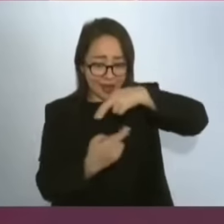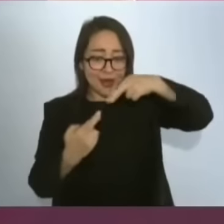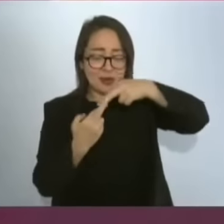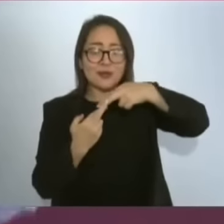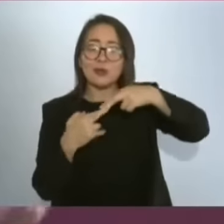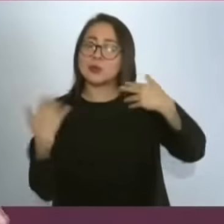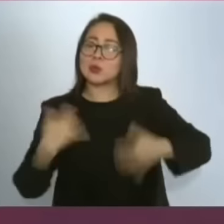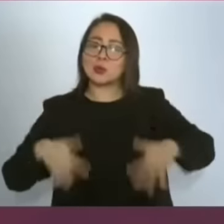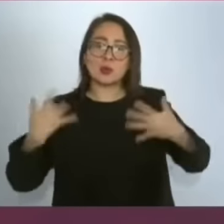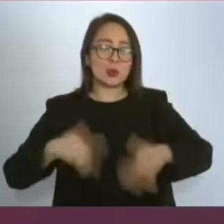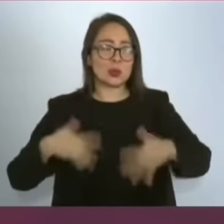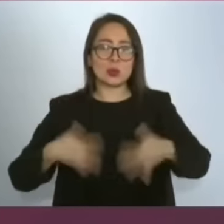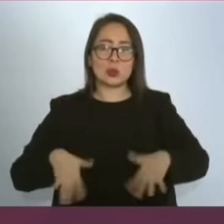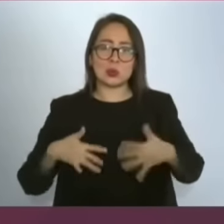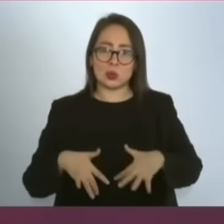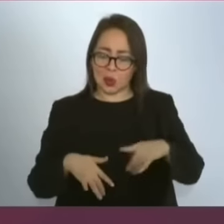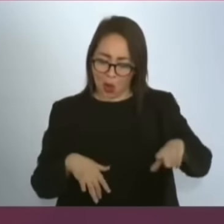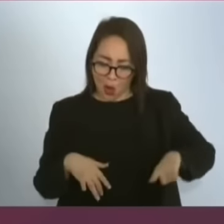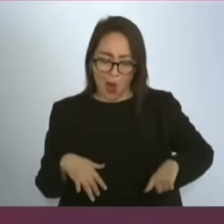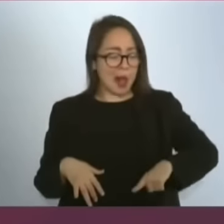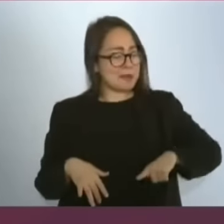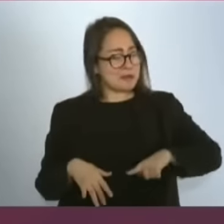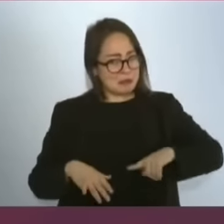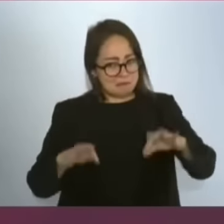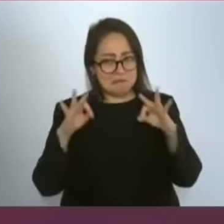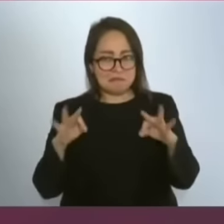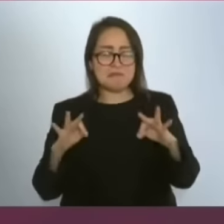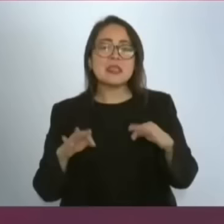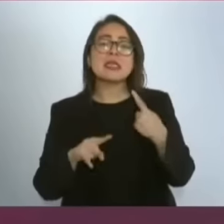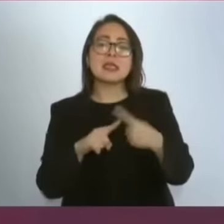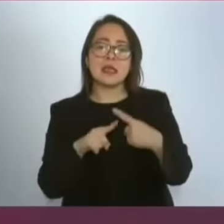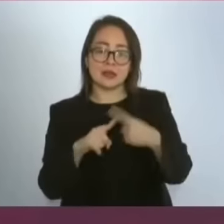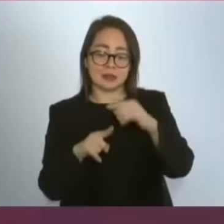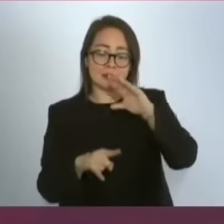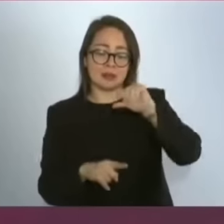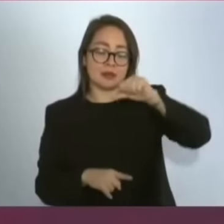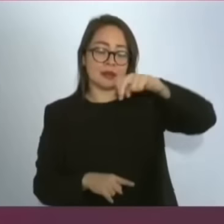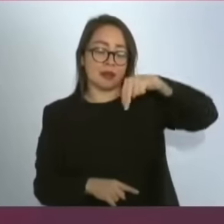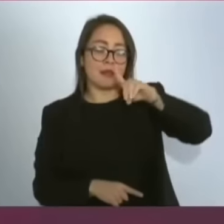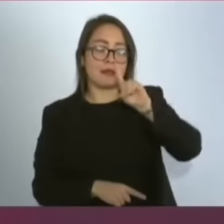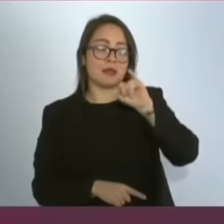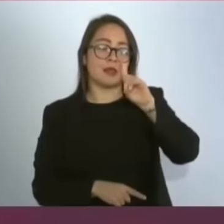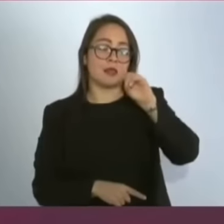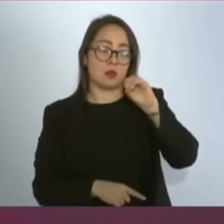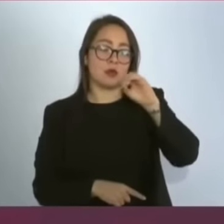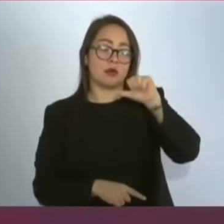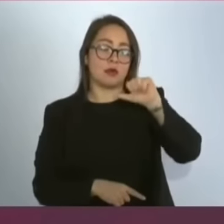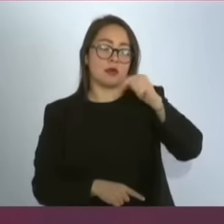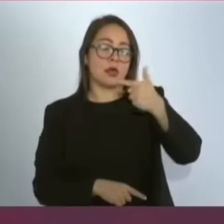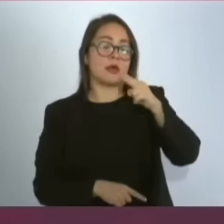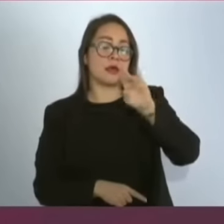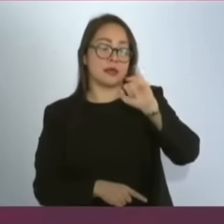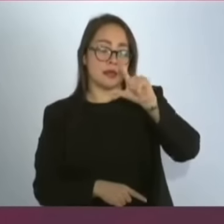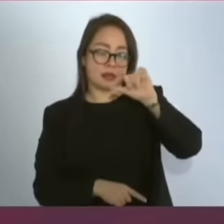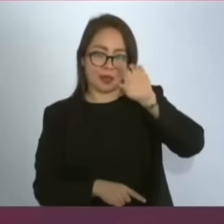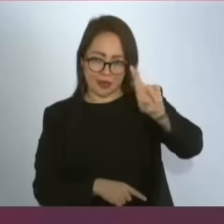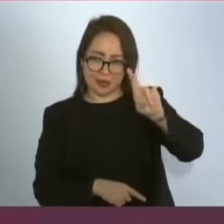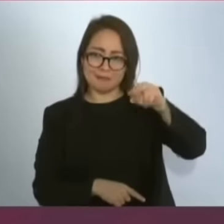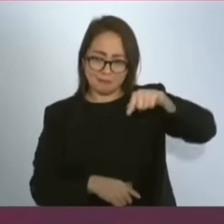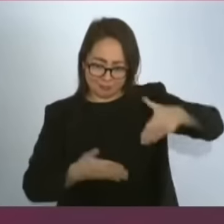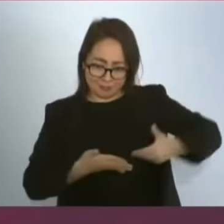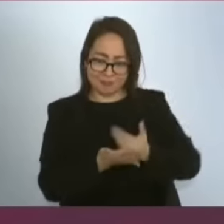gran gobernante, Cándido Aguilar, veracruzano. Y de esa región,